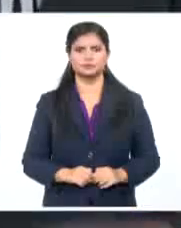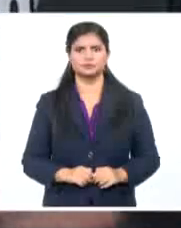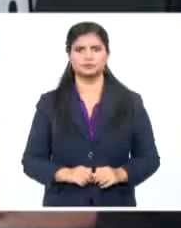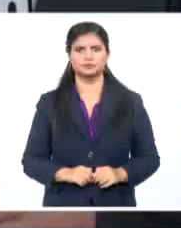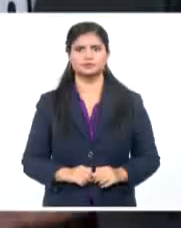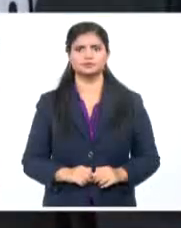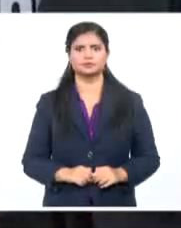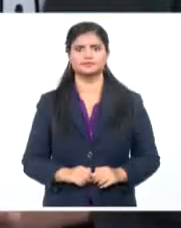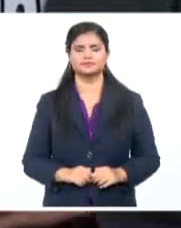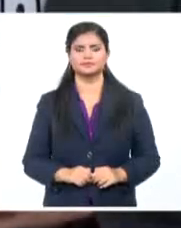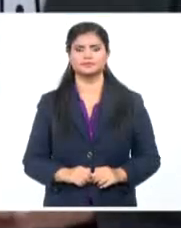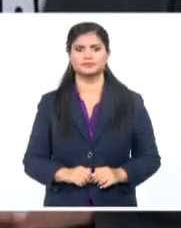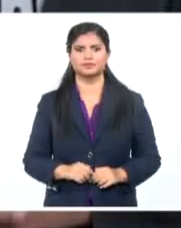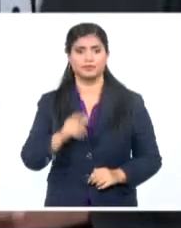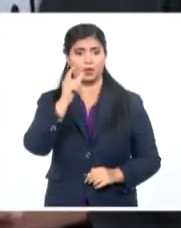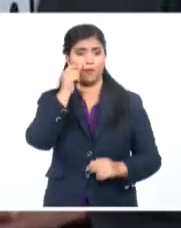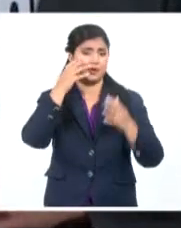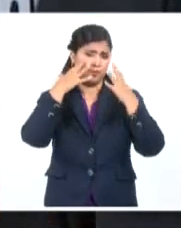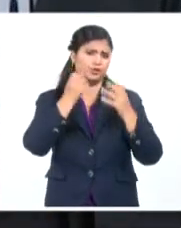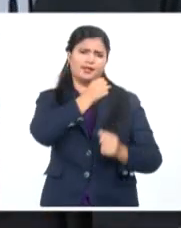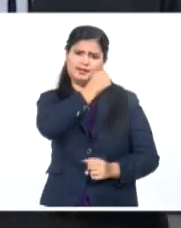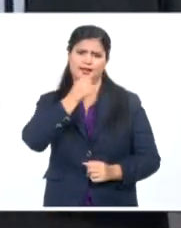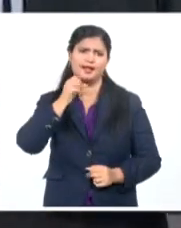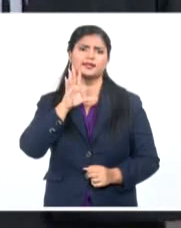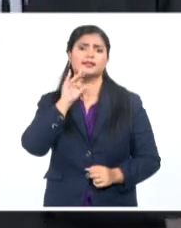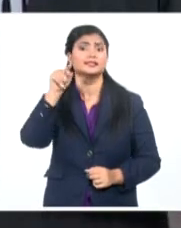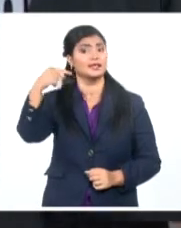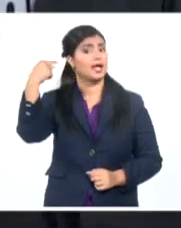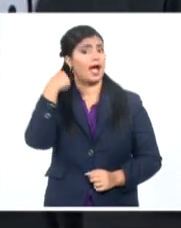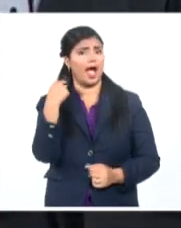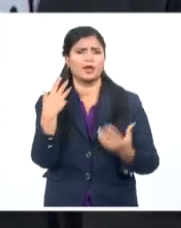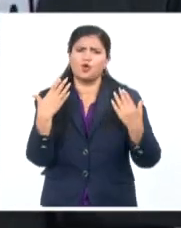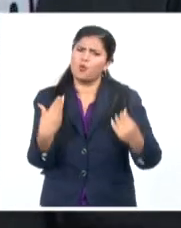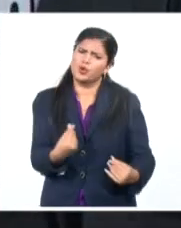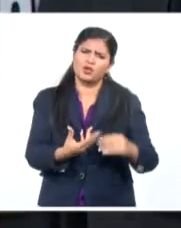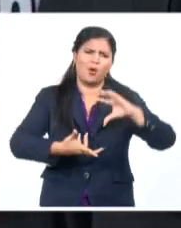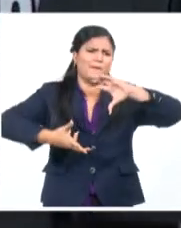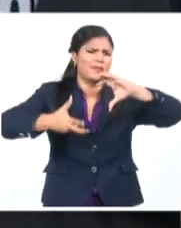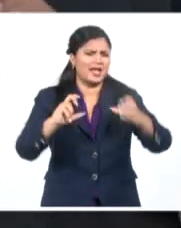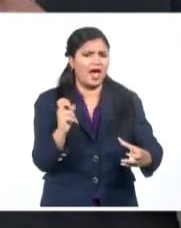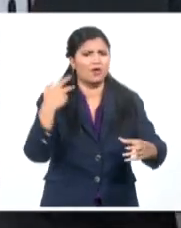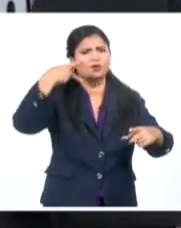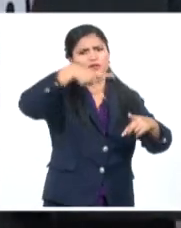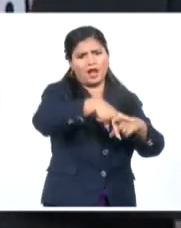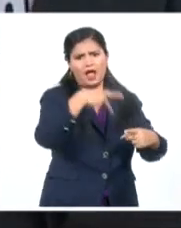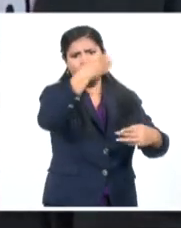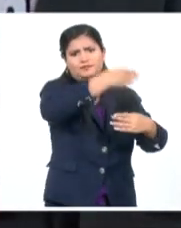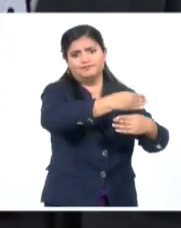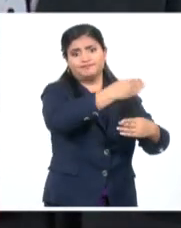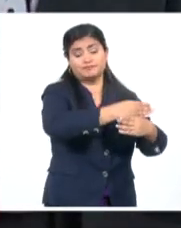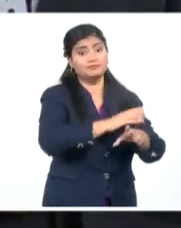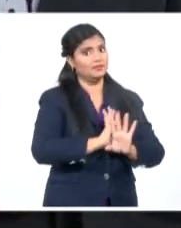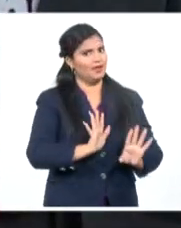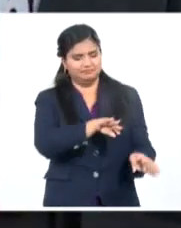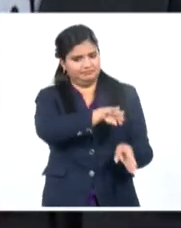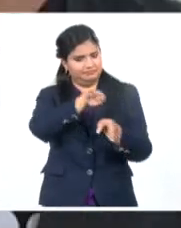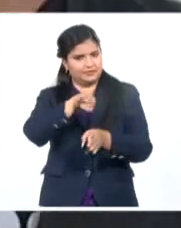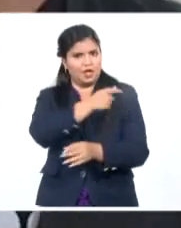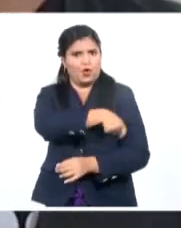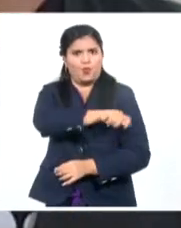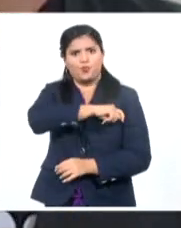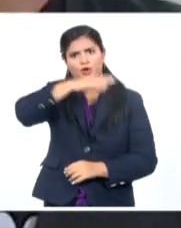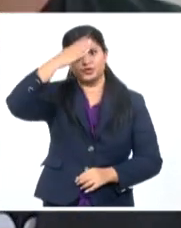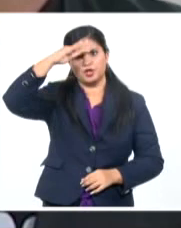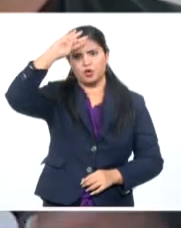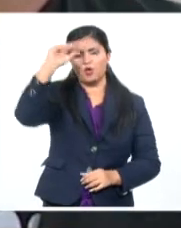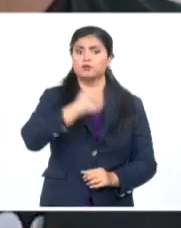en un año de complejos desafíos el pueblo de Cuba una vez más sale victorioso y enfrenta un nuevo año 2023